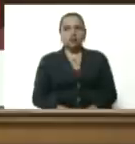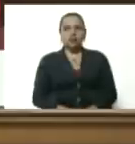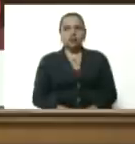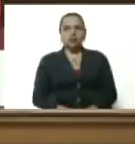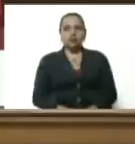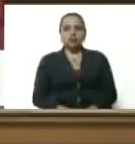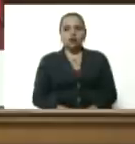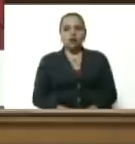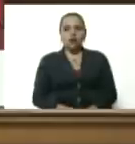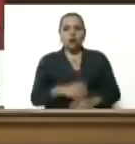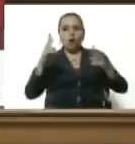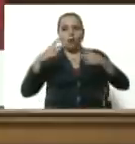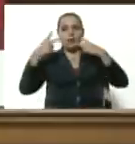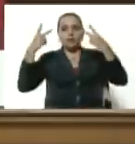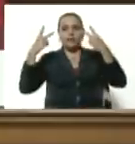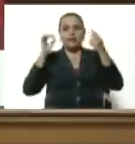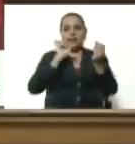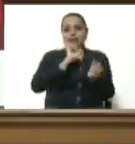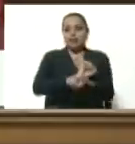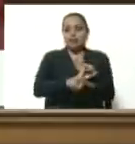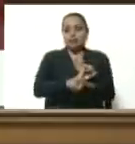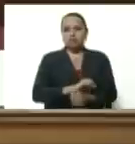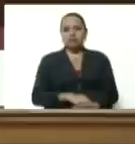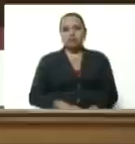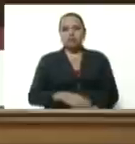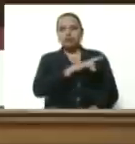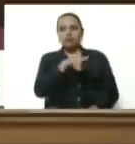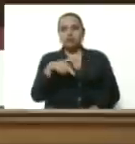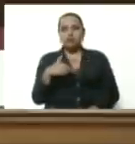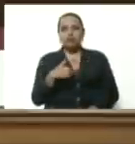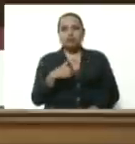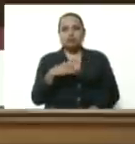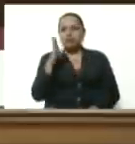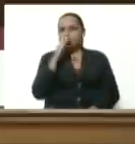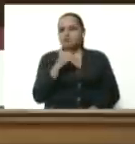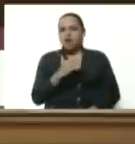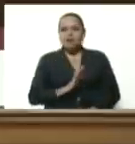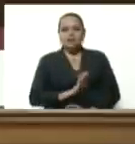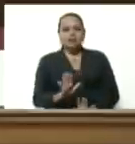y vivir esclavizados, nosotros